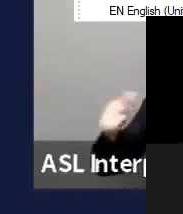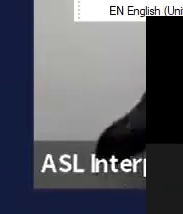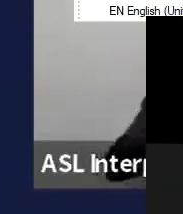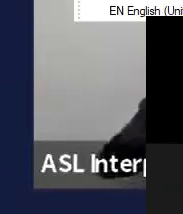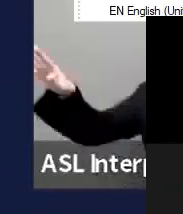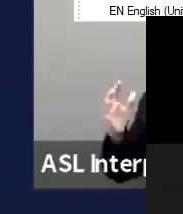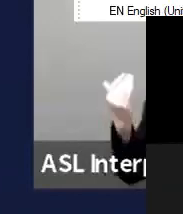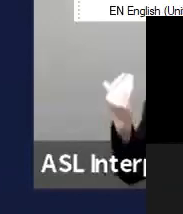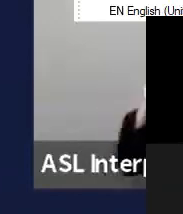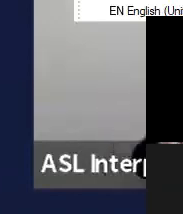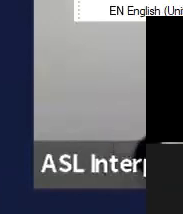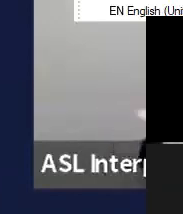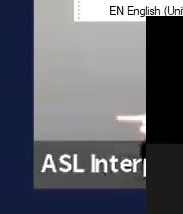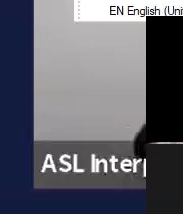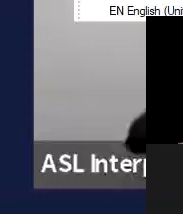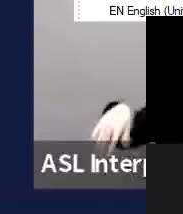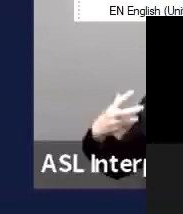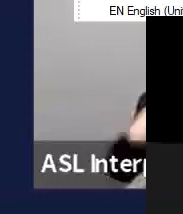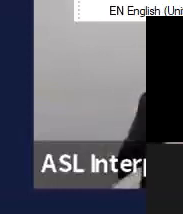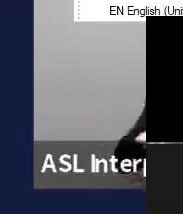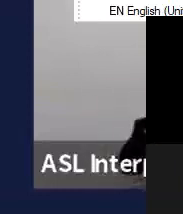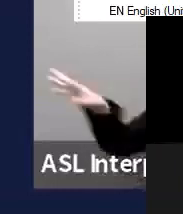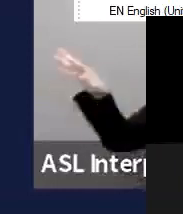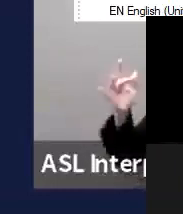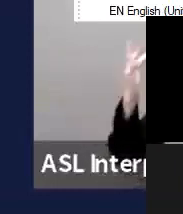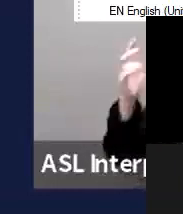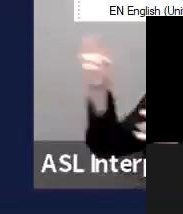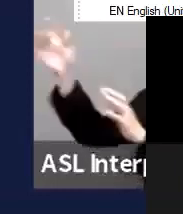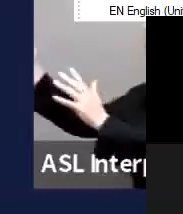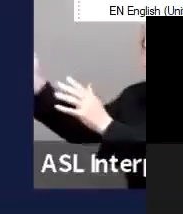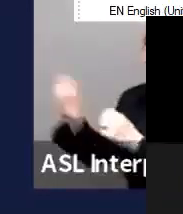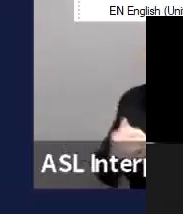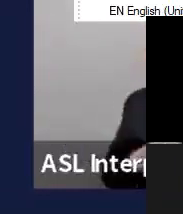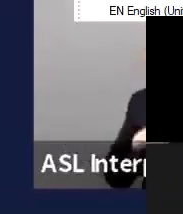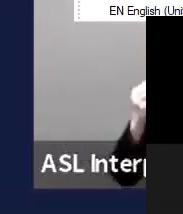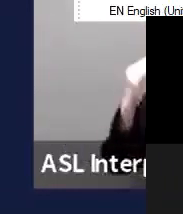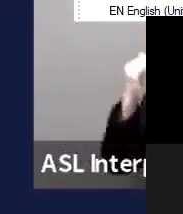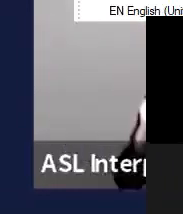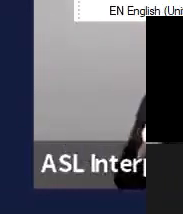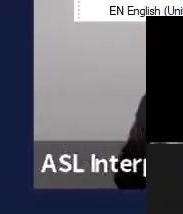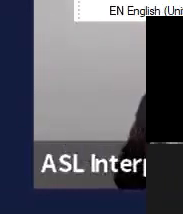más rápidamente entre la población no vacunada en este estado. Y las vacunas